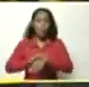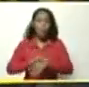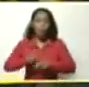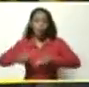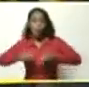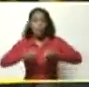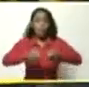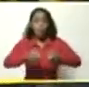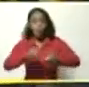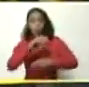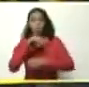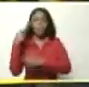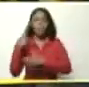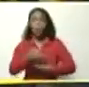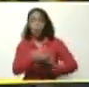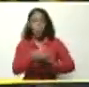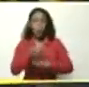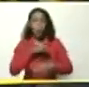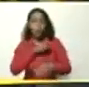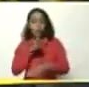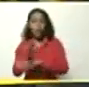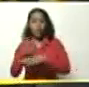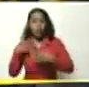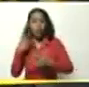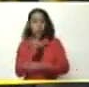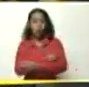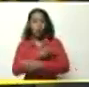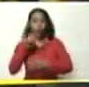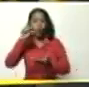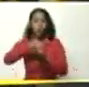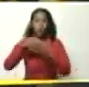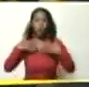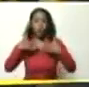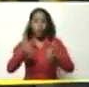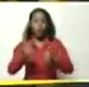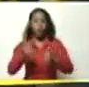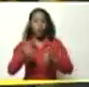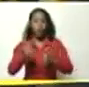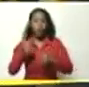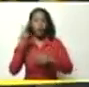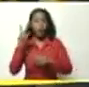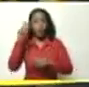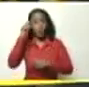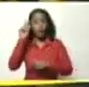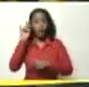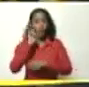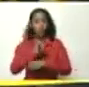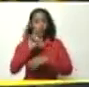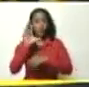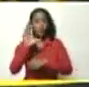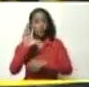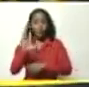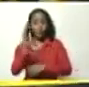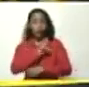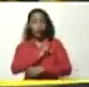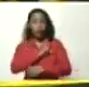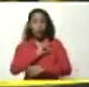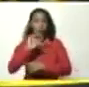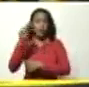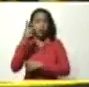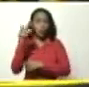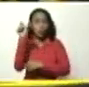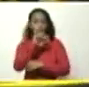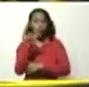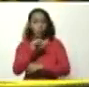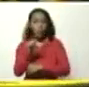más que estarían también yendo a vacunarse en los centros de salud a partir del día lunes 3 de enero. La segunda semana de